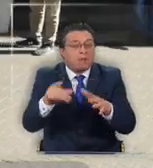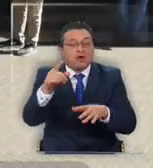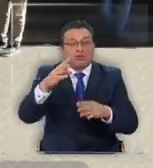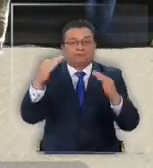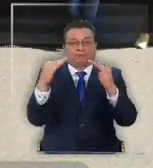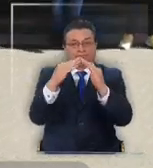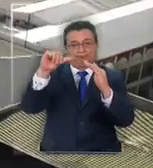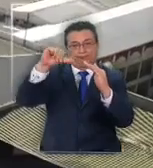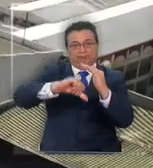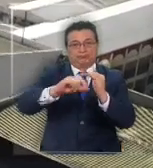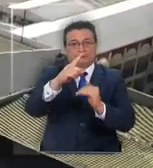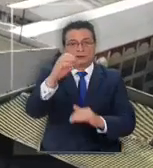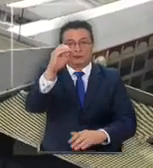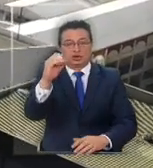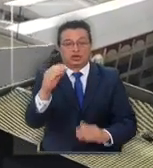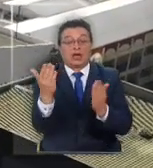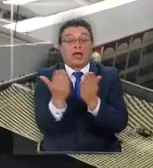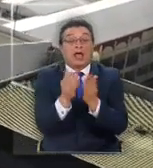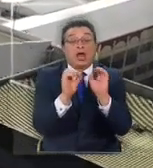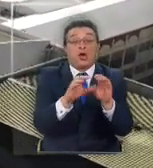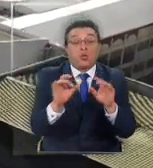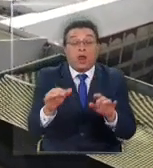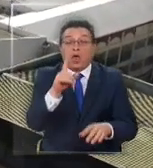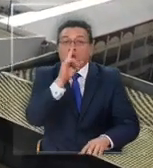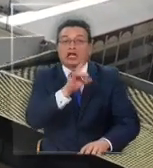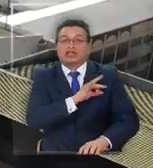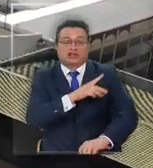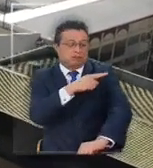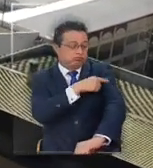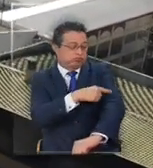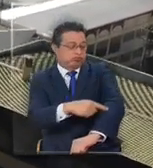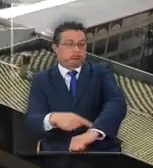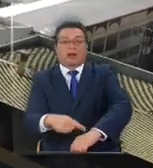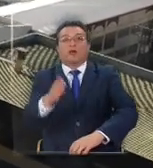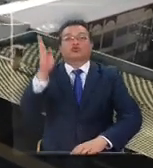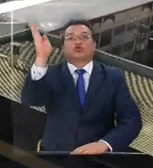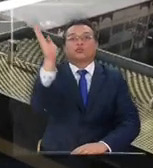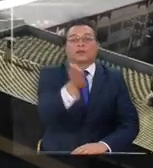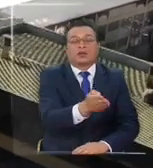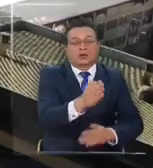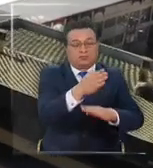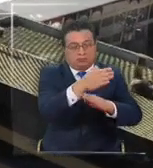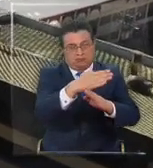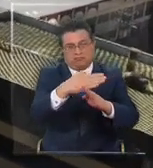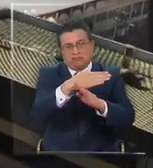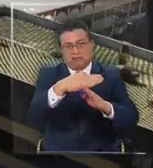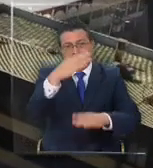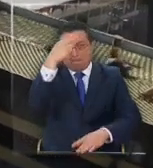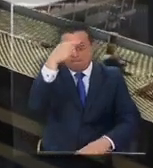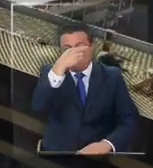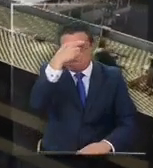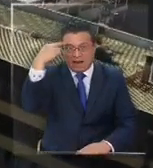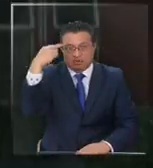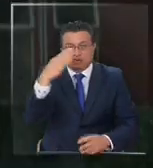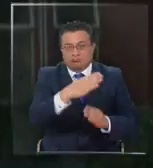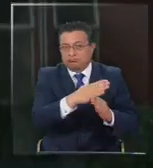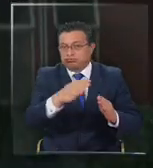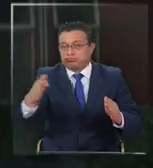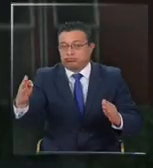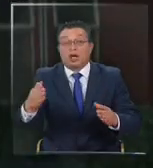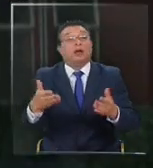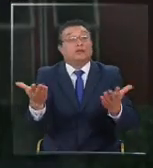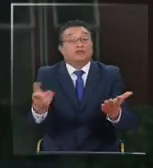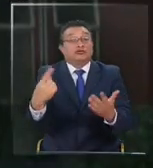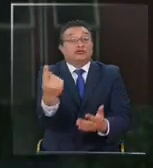y las clases al igual que en el resto del país se encuentran suspendidas desde mediados de marzo en este escenario